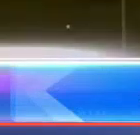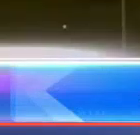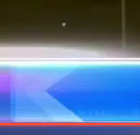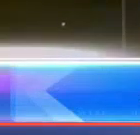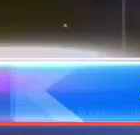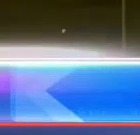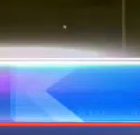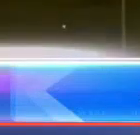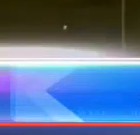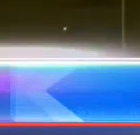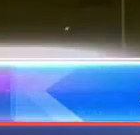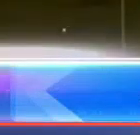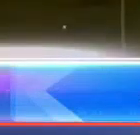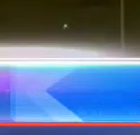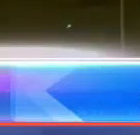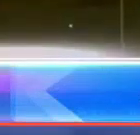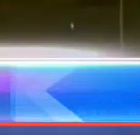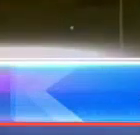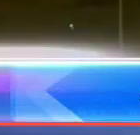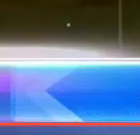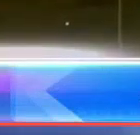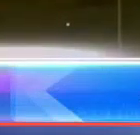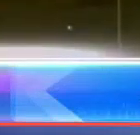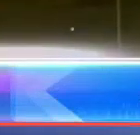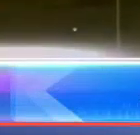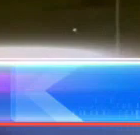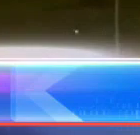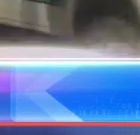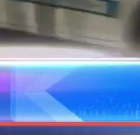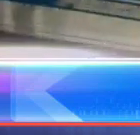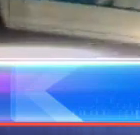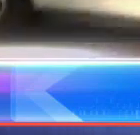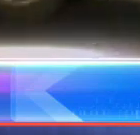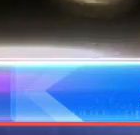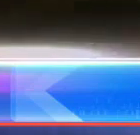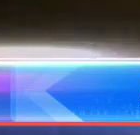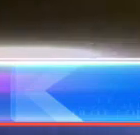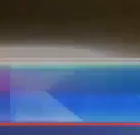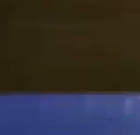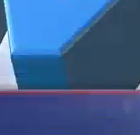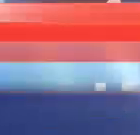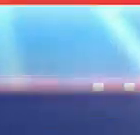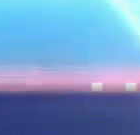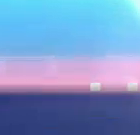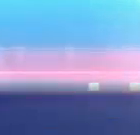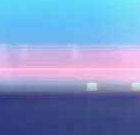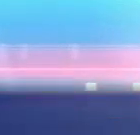país, especialmente en las penitenciarías donde se registraron asesinatos.